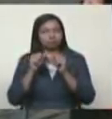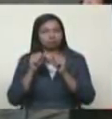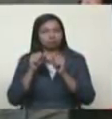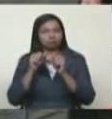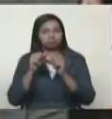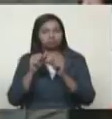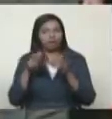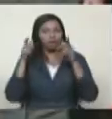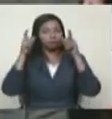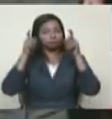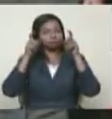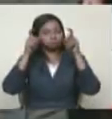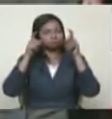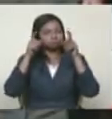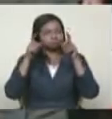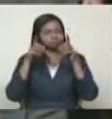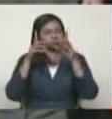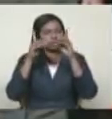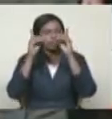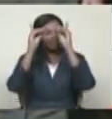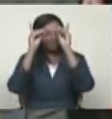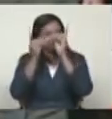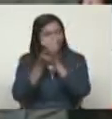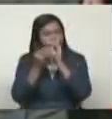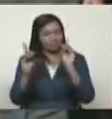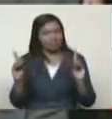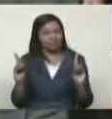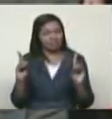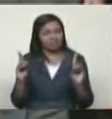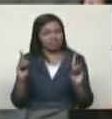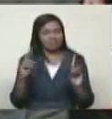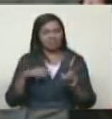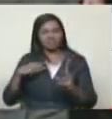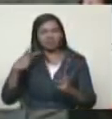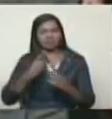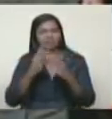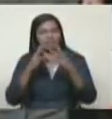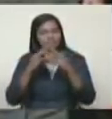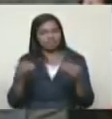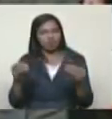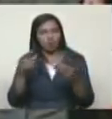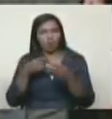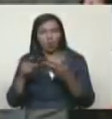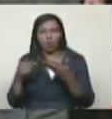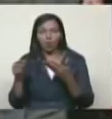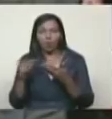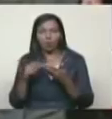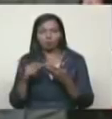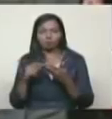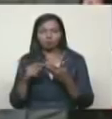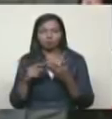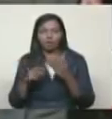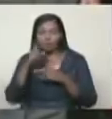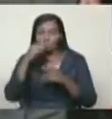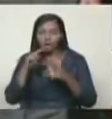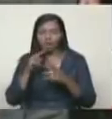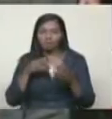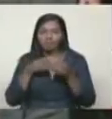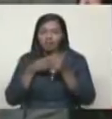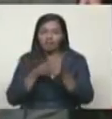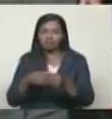lecciones de dignidad, de coraje, de valentía, de moral y de